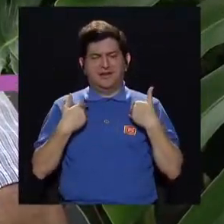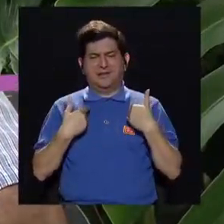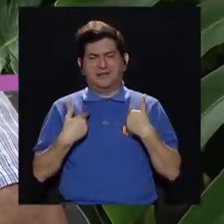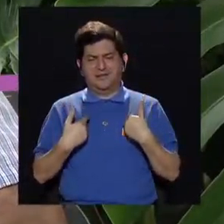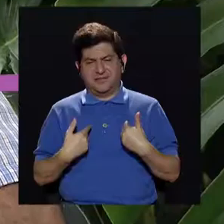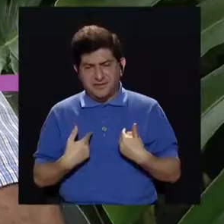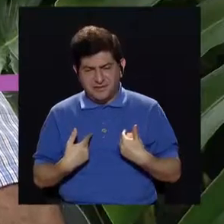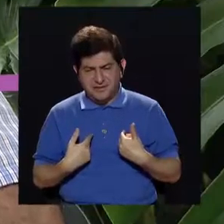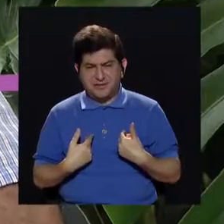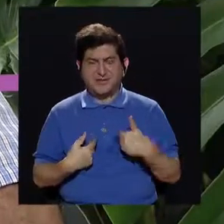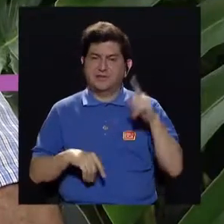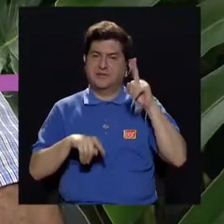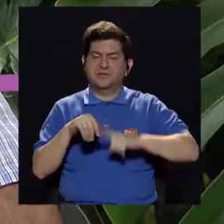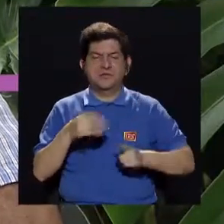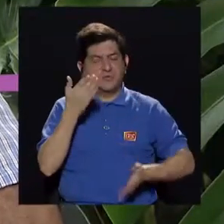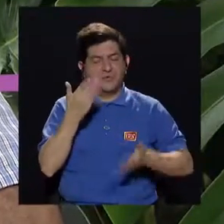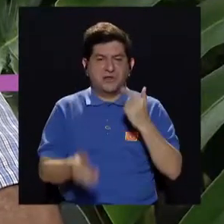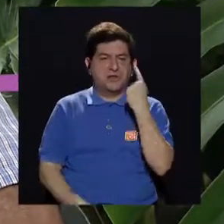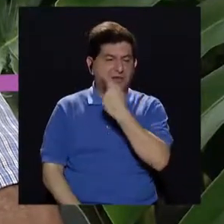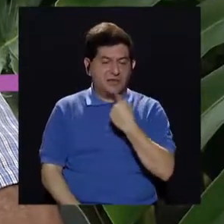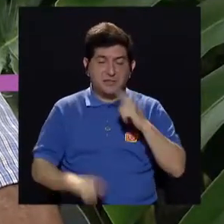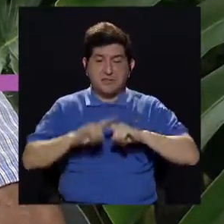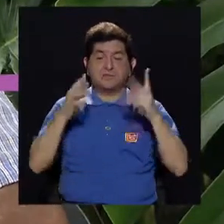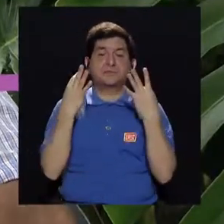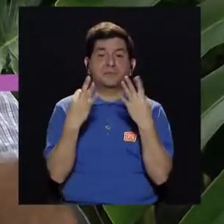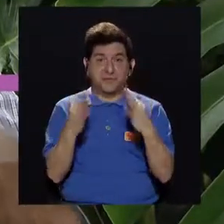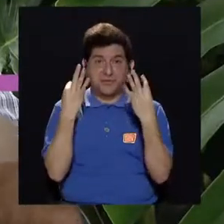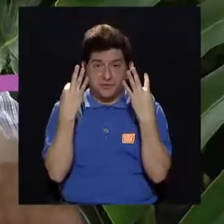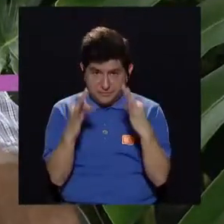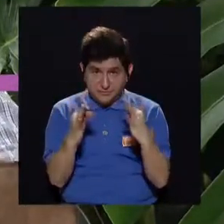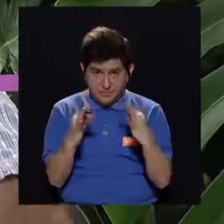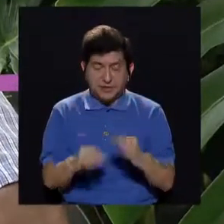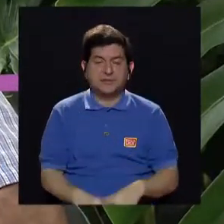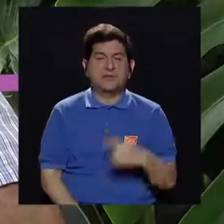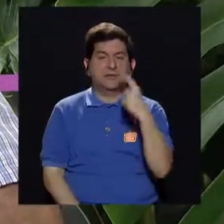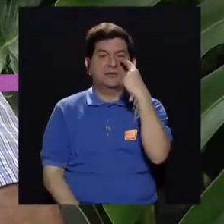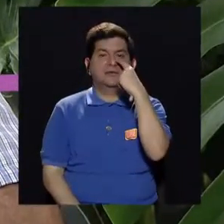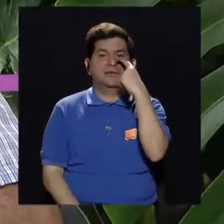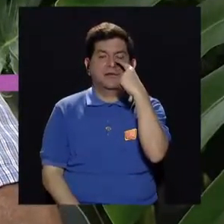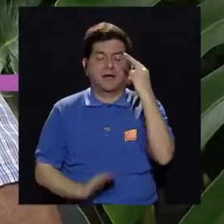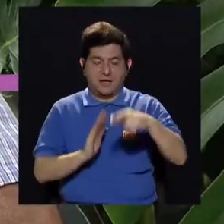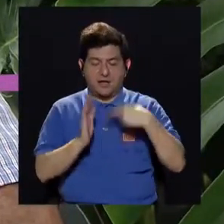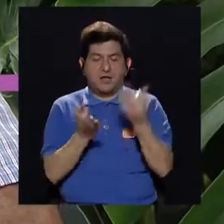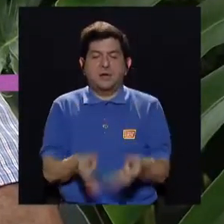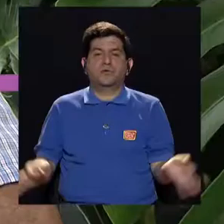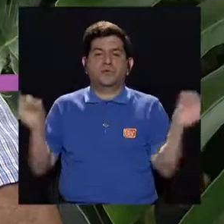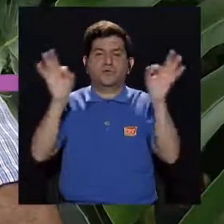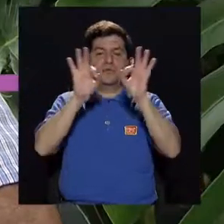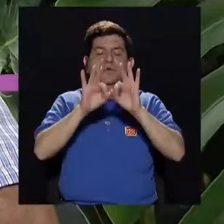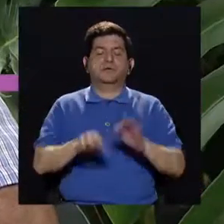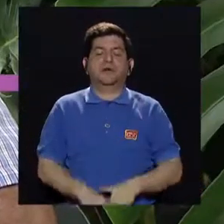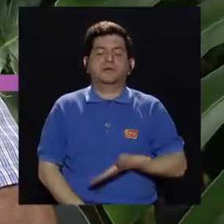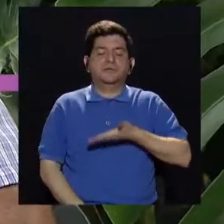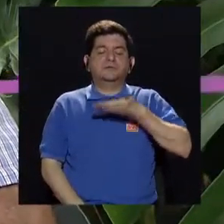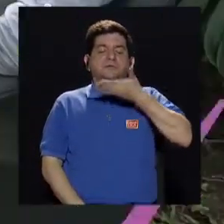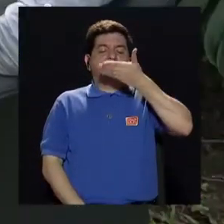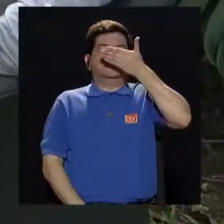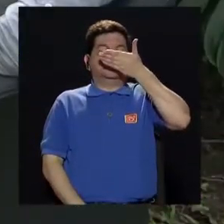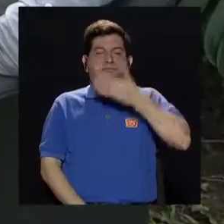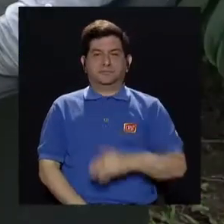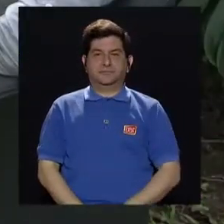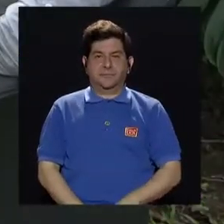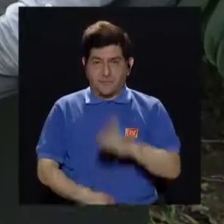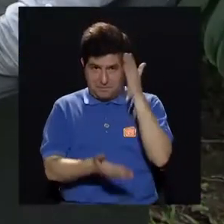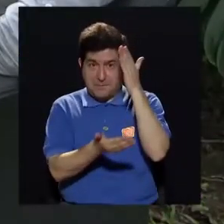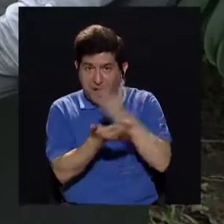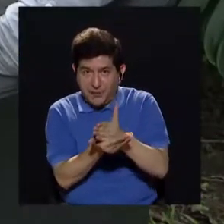cansancio, no puede uno evitar abrir un poco la boca, ¿verdad? Pero en la medida de lo posible es así, tratar de que la nariz sea la que juegue el papel más importante a la hora de inspirar. Vamos a